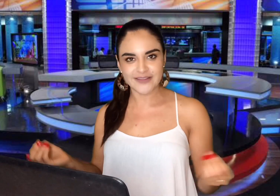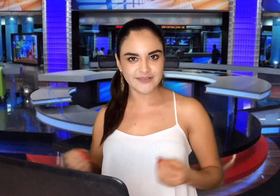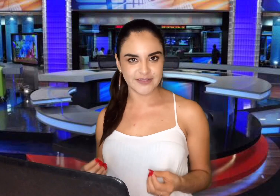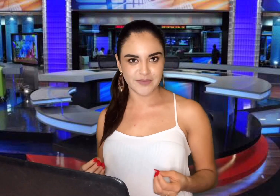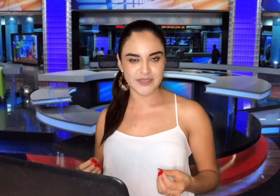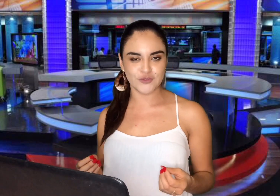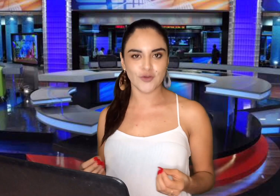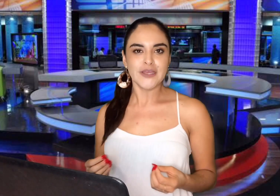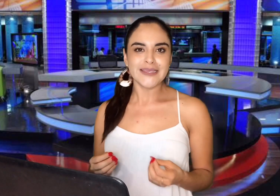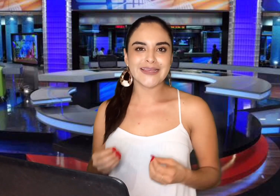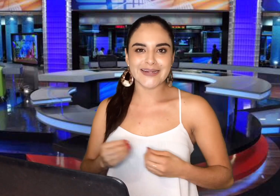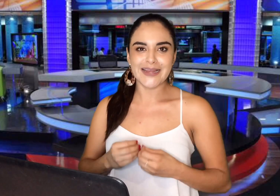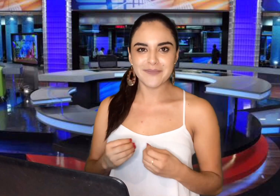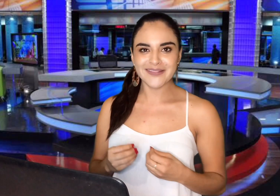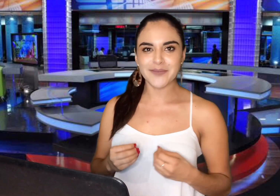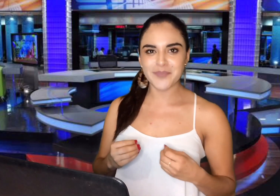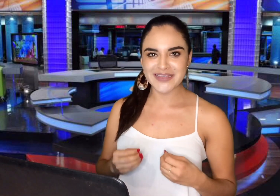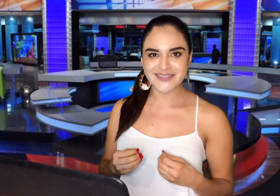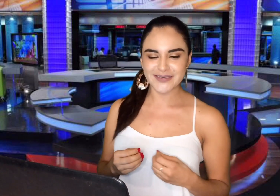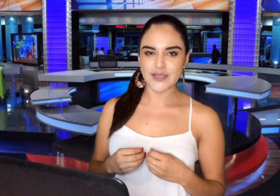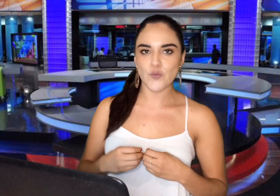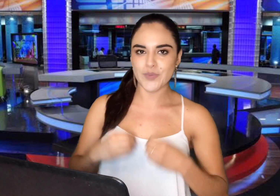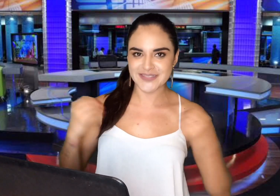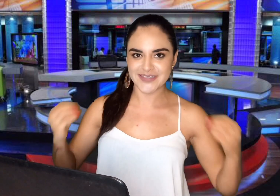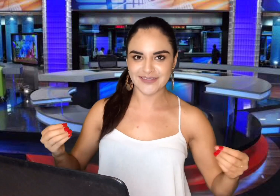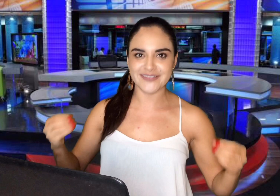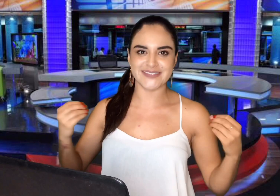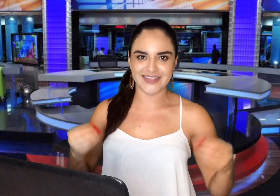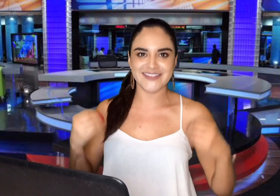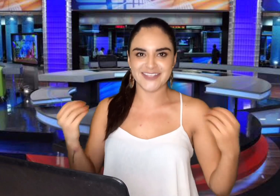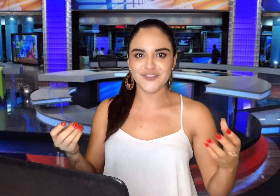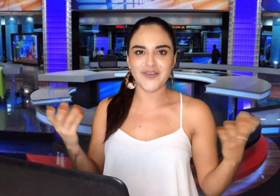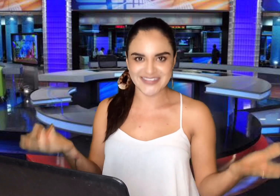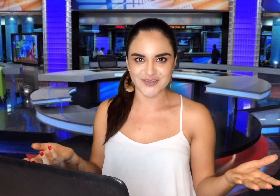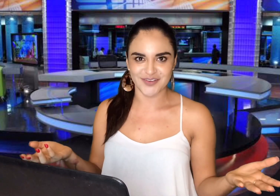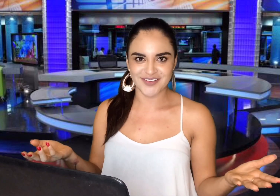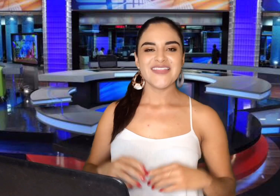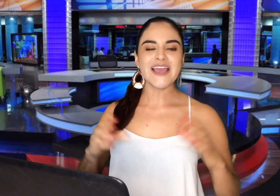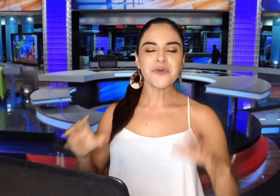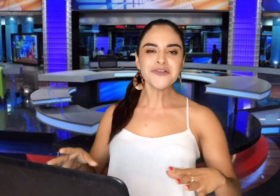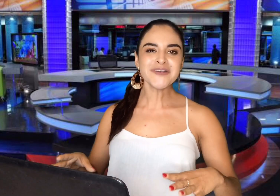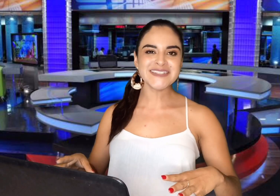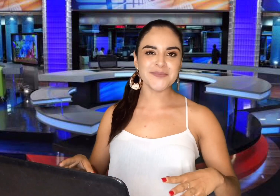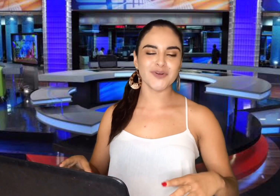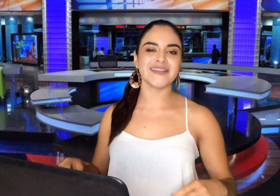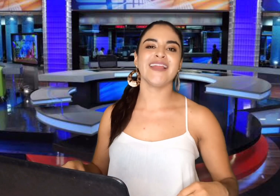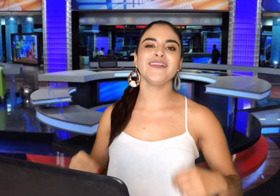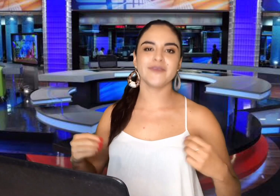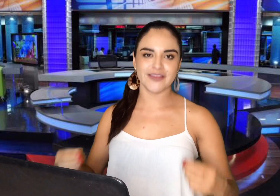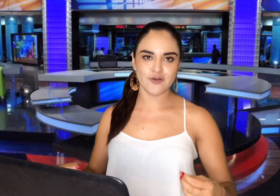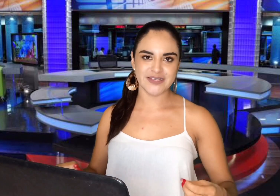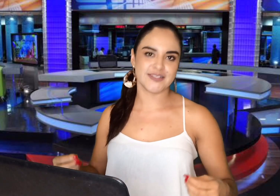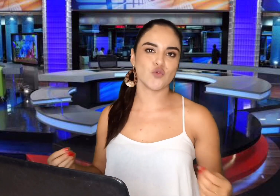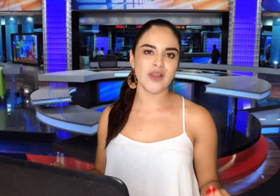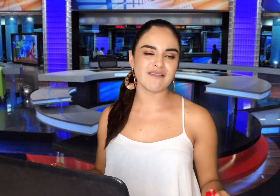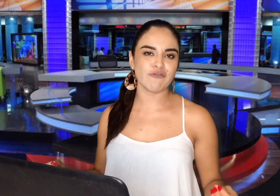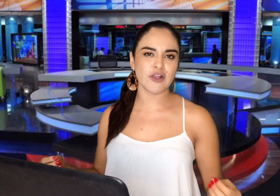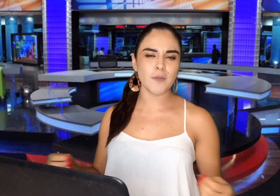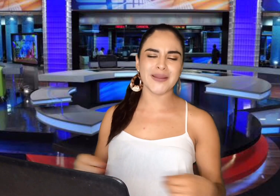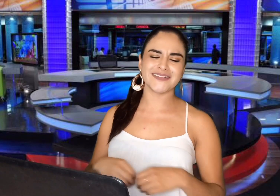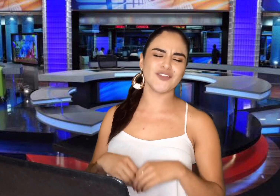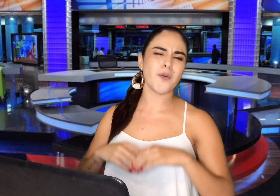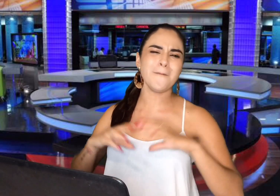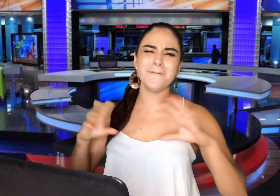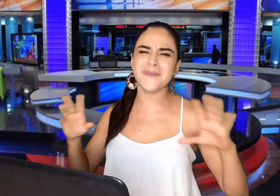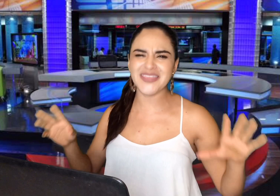corta de entendimiento y que realmente piensen que un presidente está diciendo eso de acuerdo con este portal el vídeo que circulaba fue